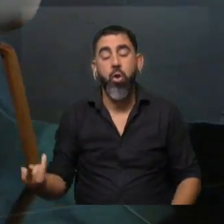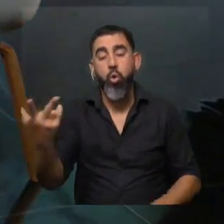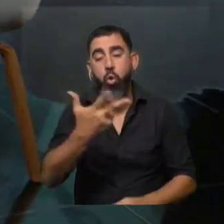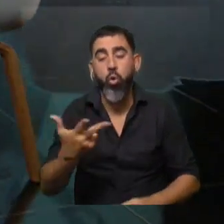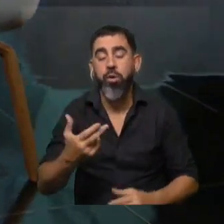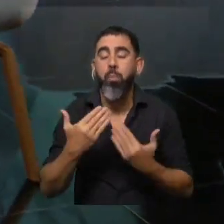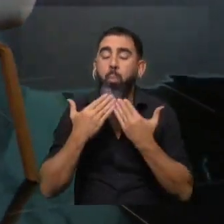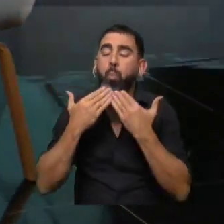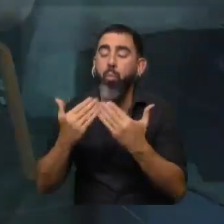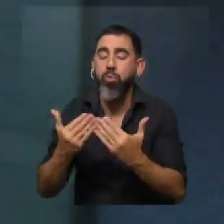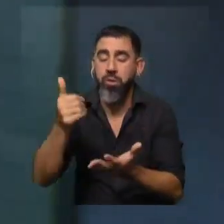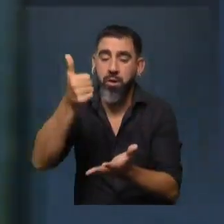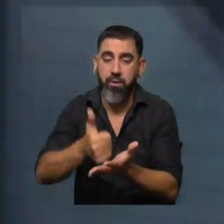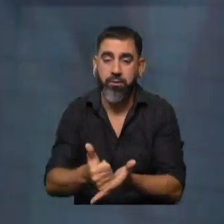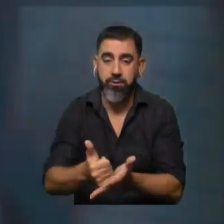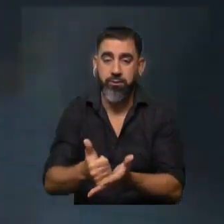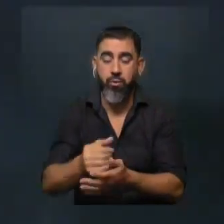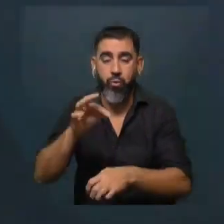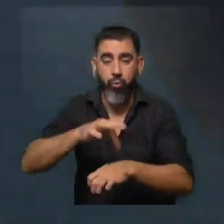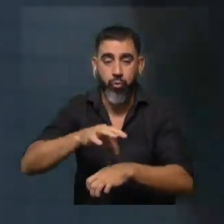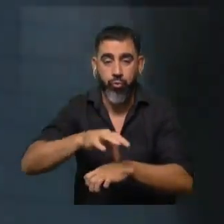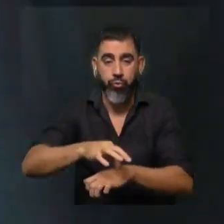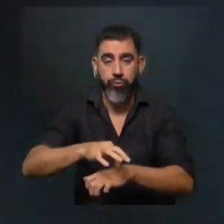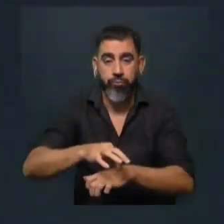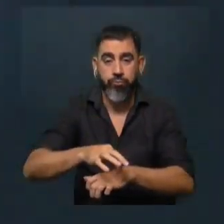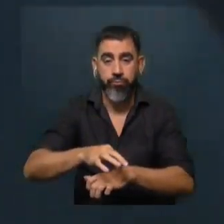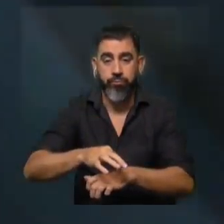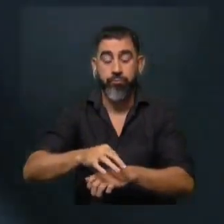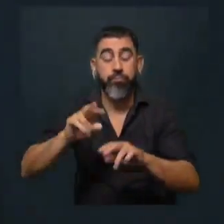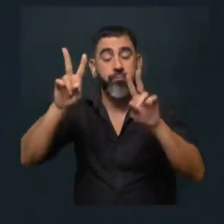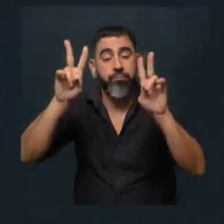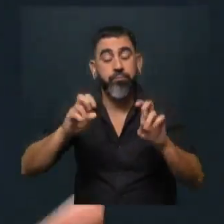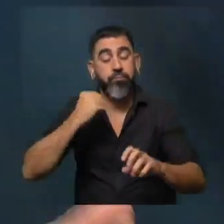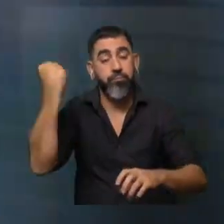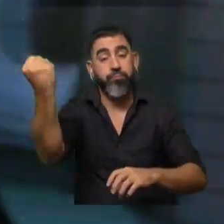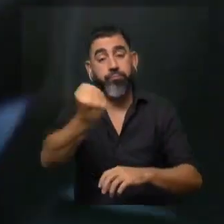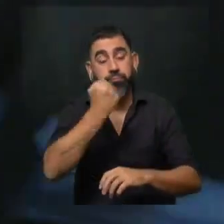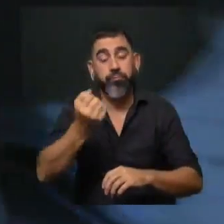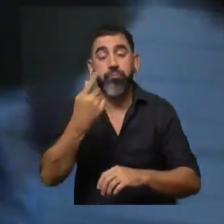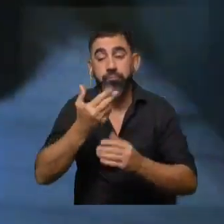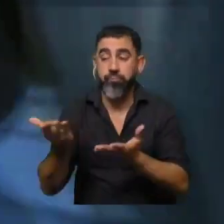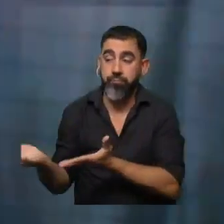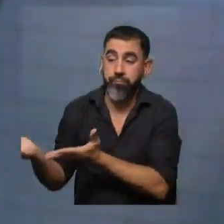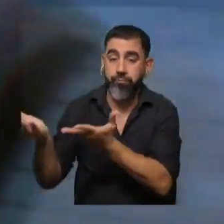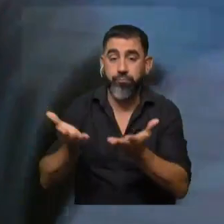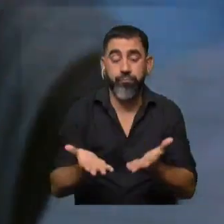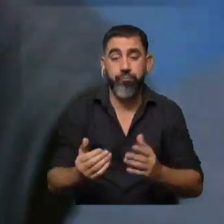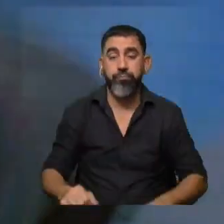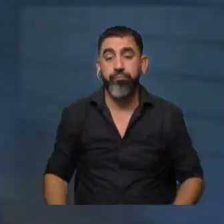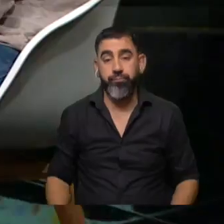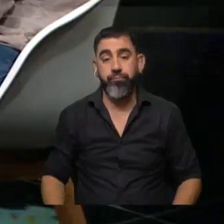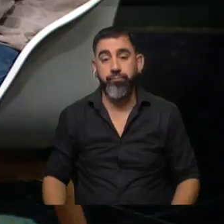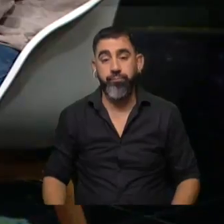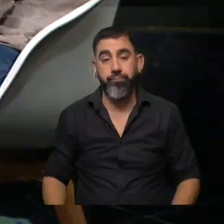Dinora Satraño, muchísimas gracias. Este tema es importantísimo y por eso queríamos que estuvieran acá. La seguimos